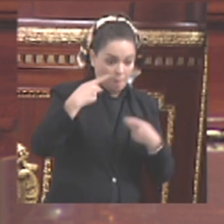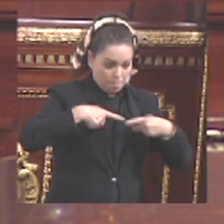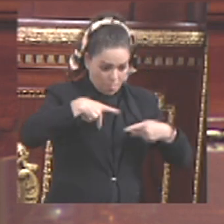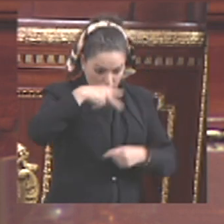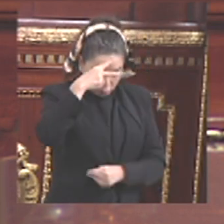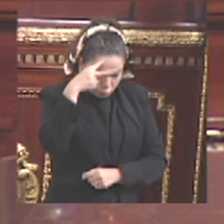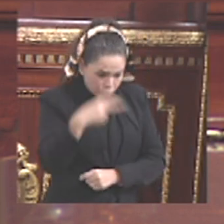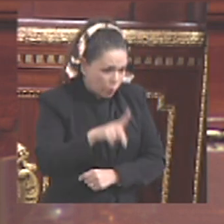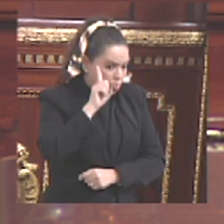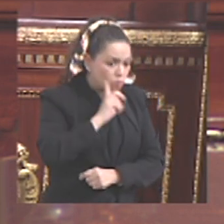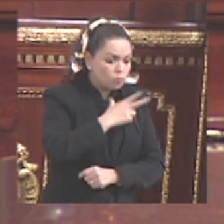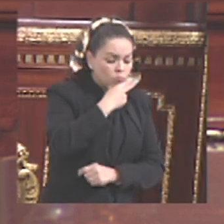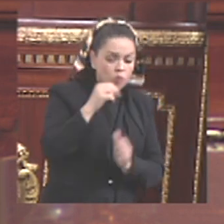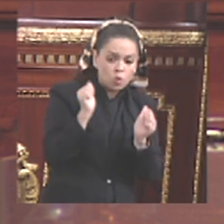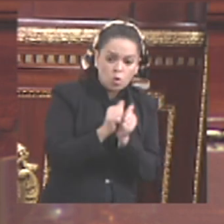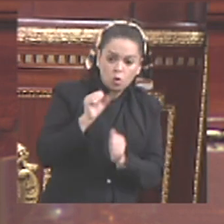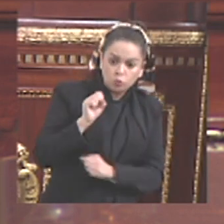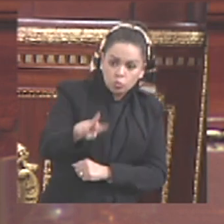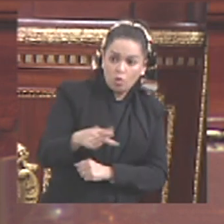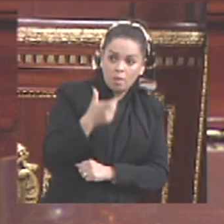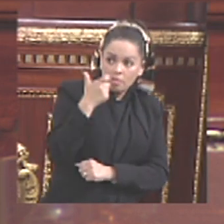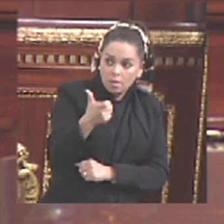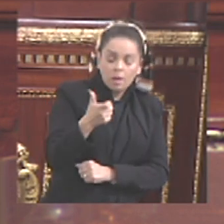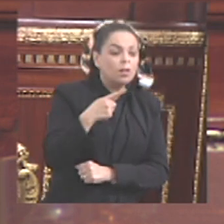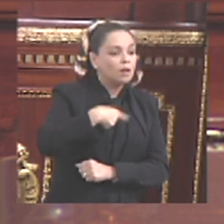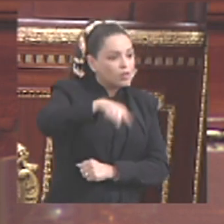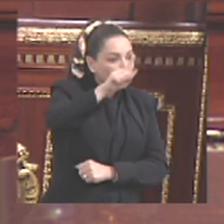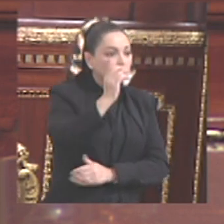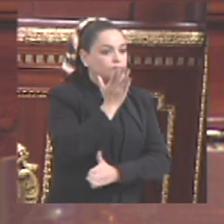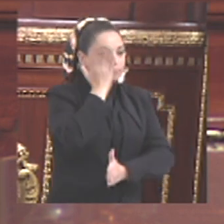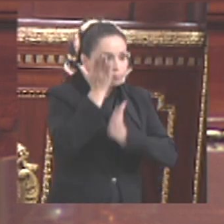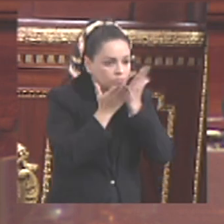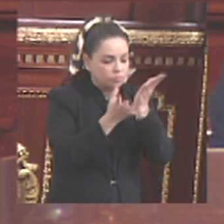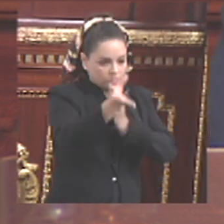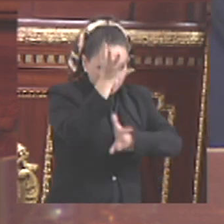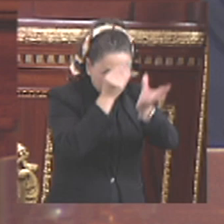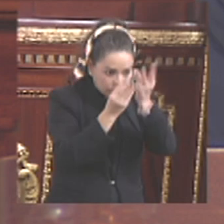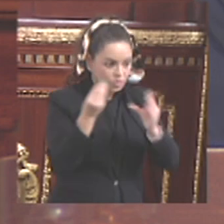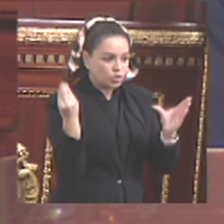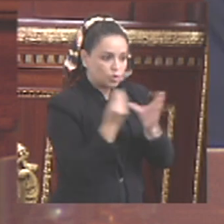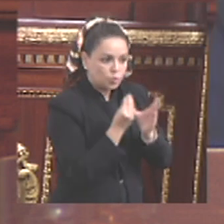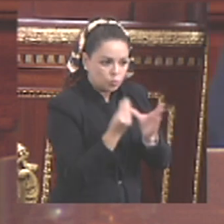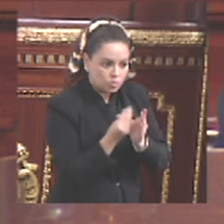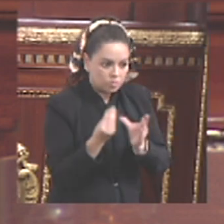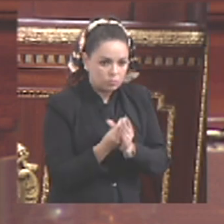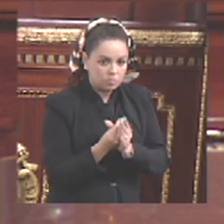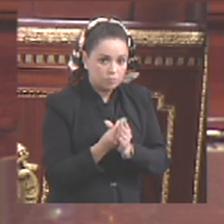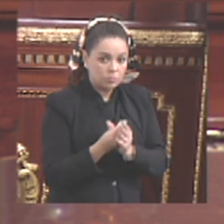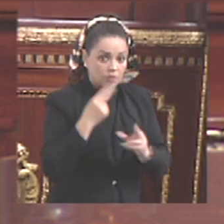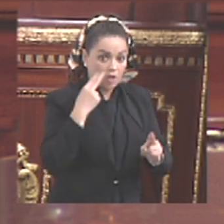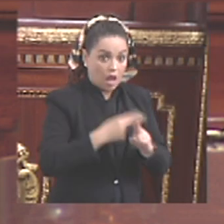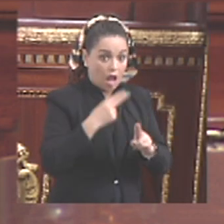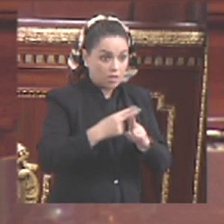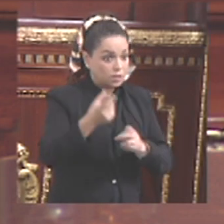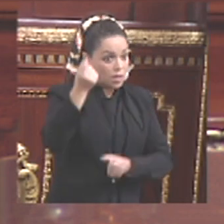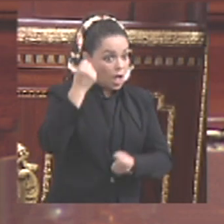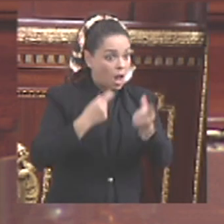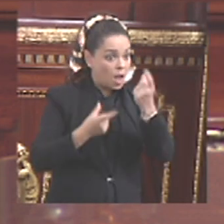sus propios recursos han capacitado y profesionalizado. Muchos de ellos cuentan incluso